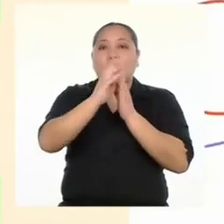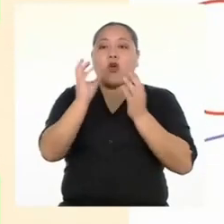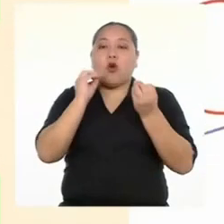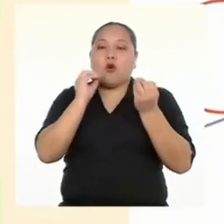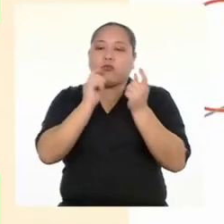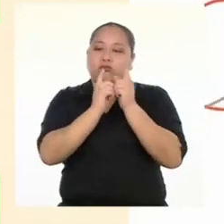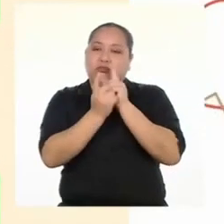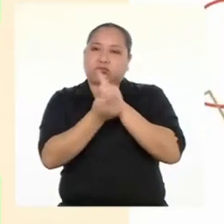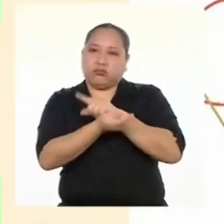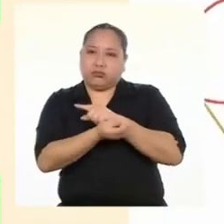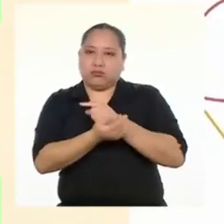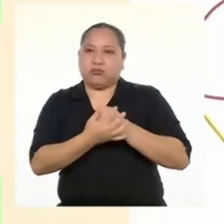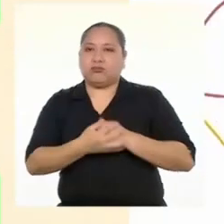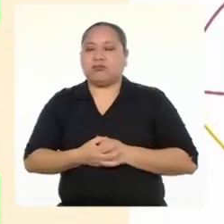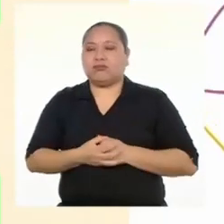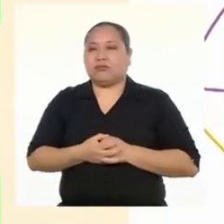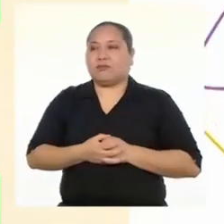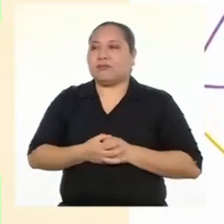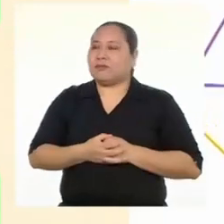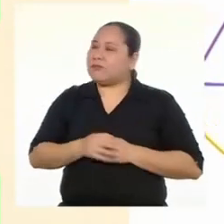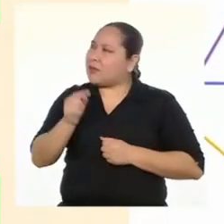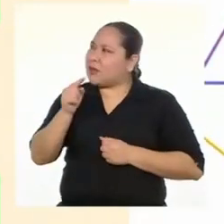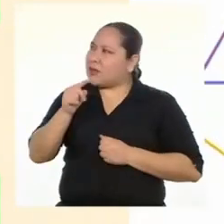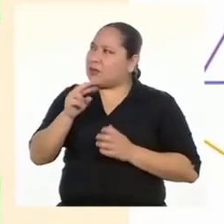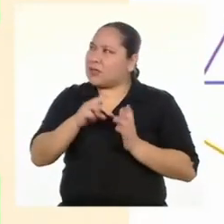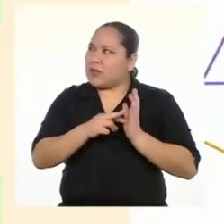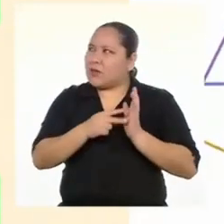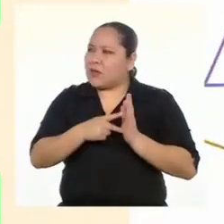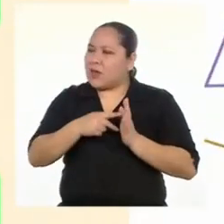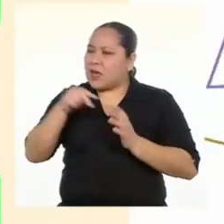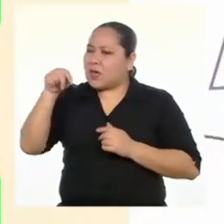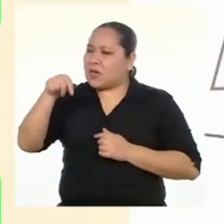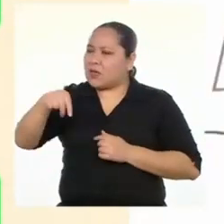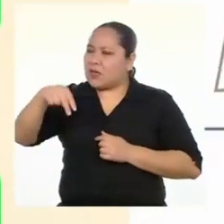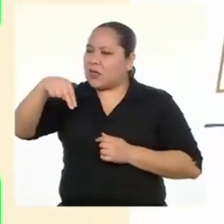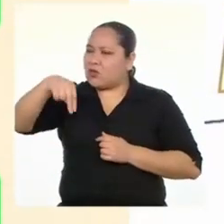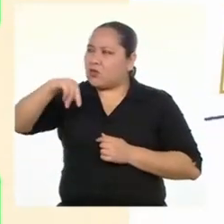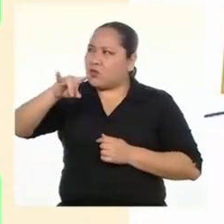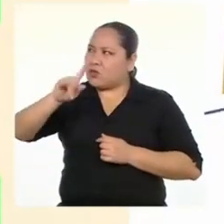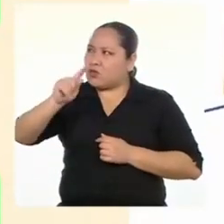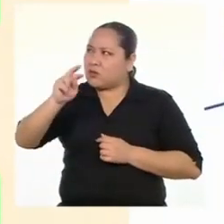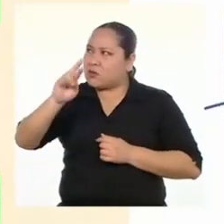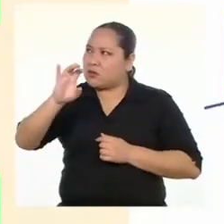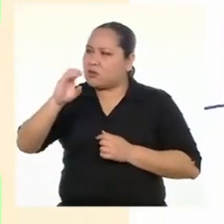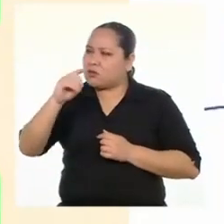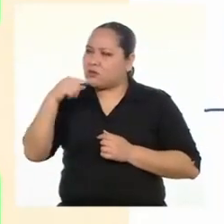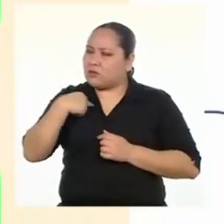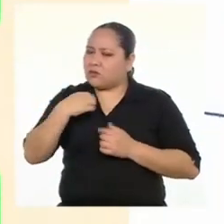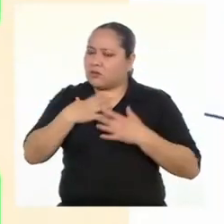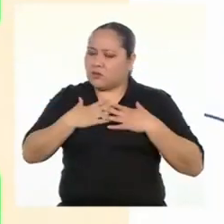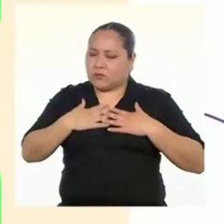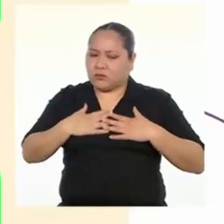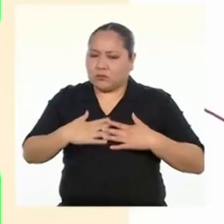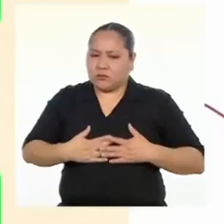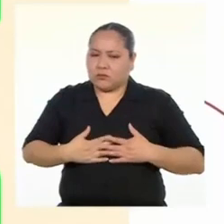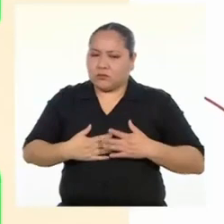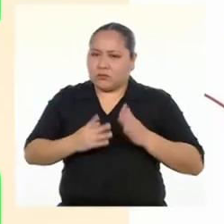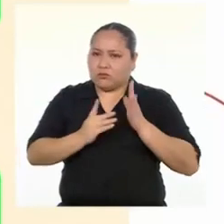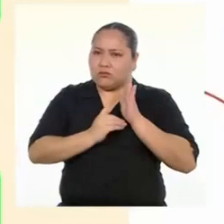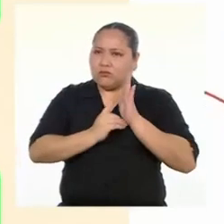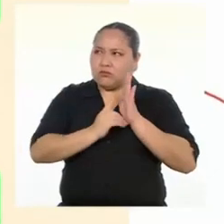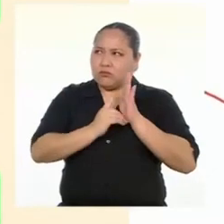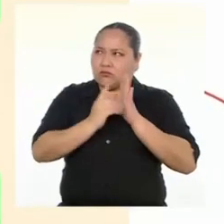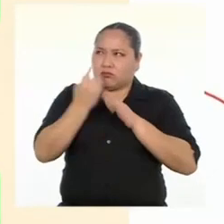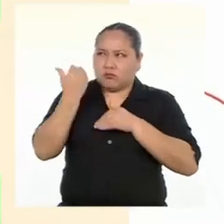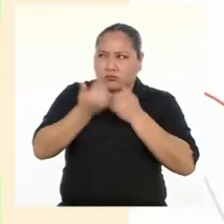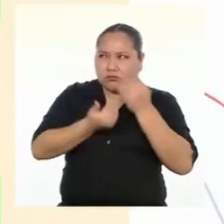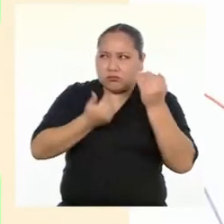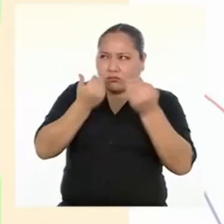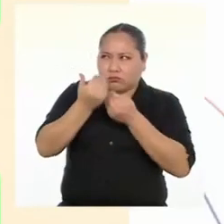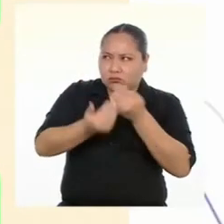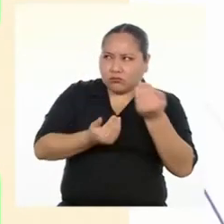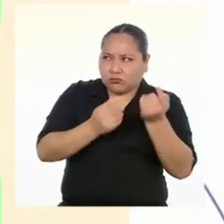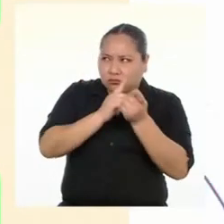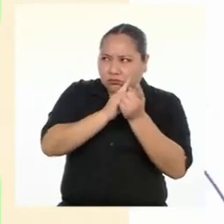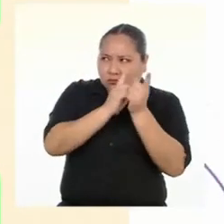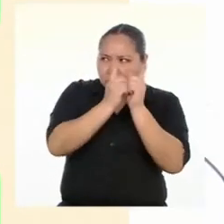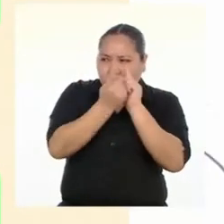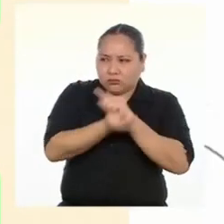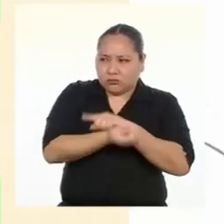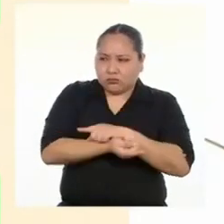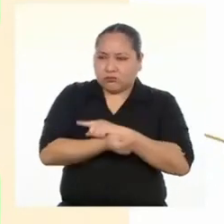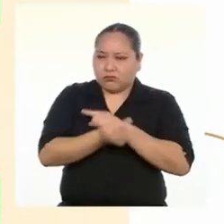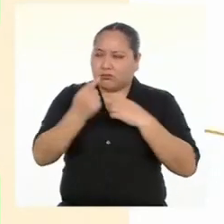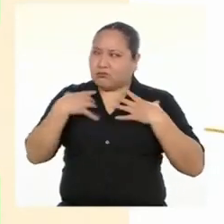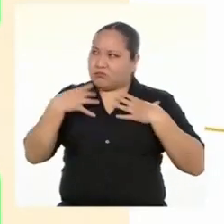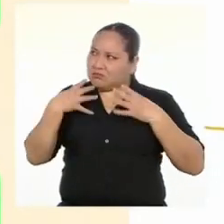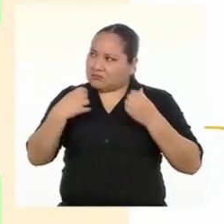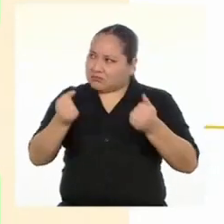procesos. Esto significa que, gracias a la nutrición, nuestro cuerpo desarrolla correctamente todos los procesos fisiológicos y mantiene